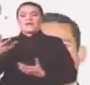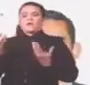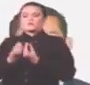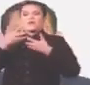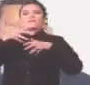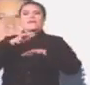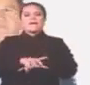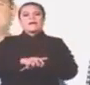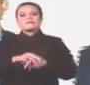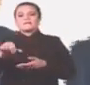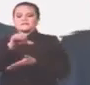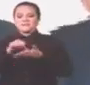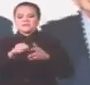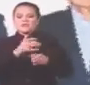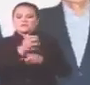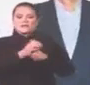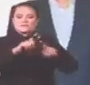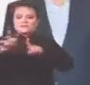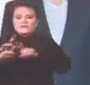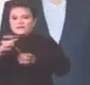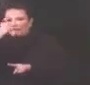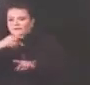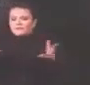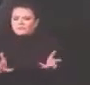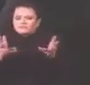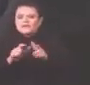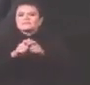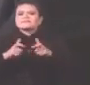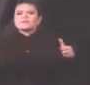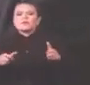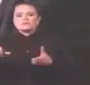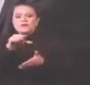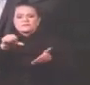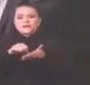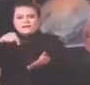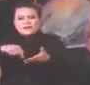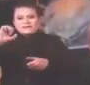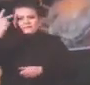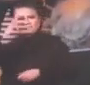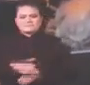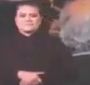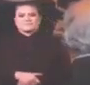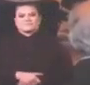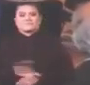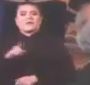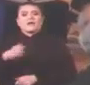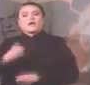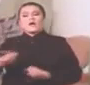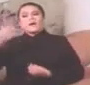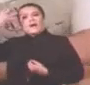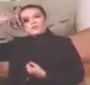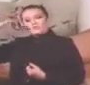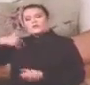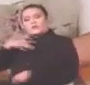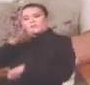Donde integramos la Alianza Centro Bajío Occidente para impulsar el crecimiento de la región. Donde